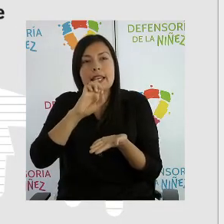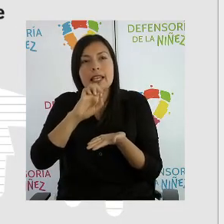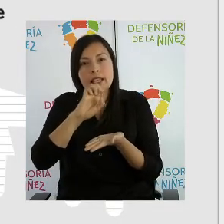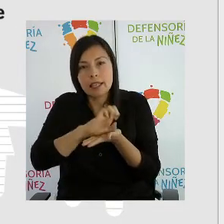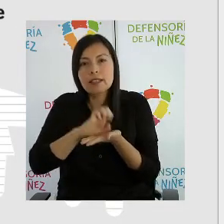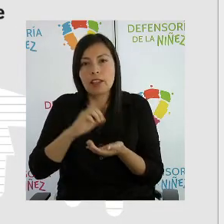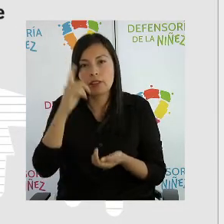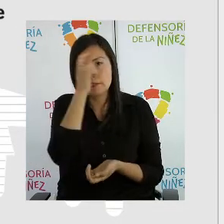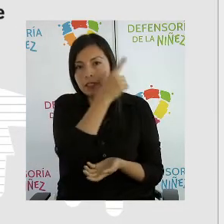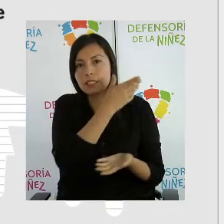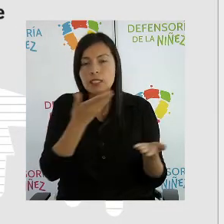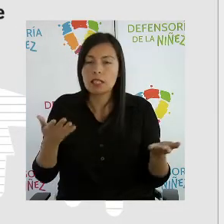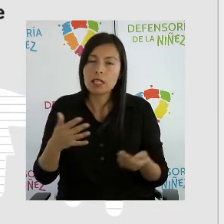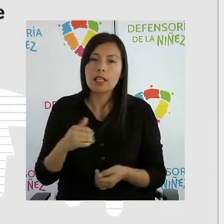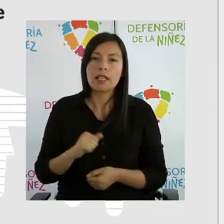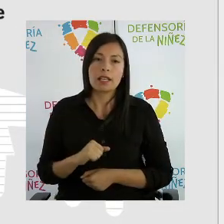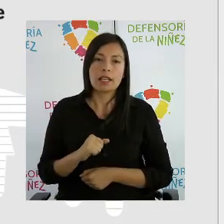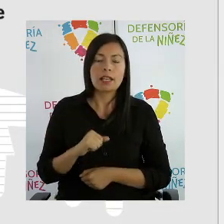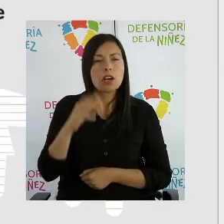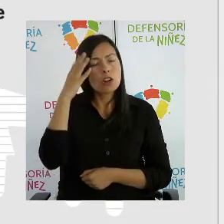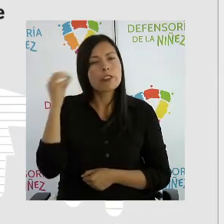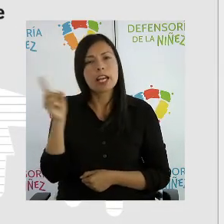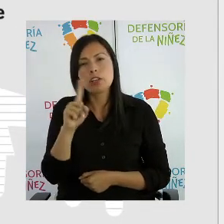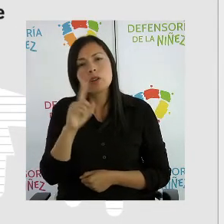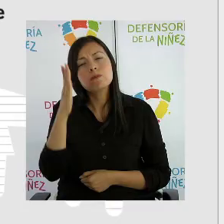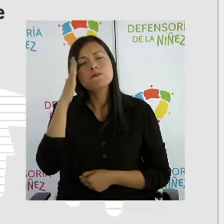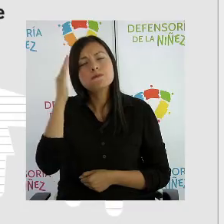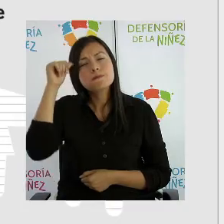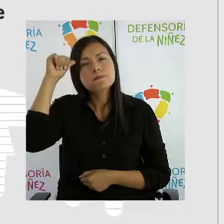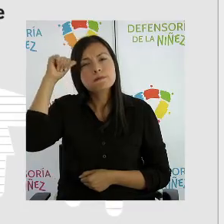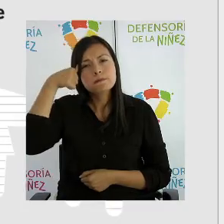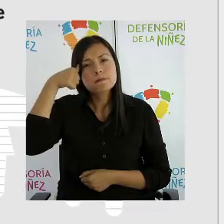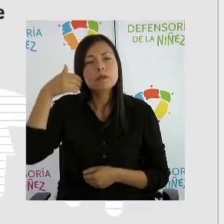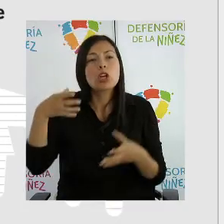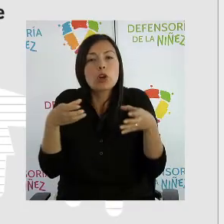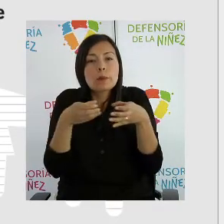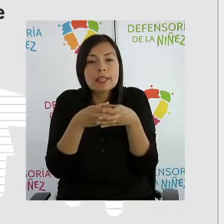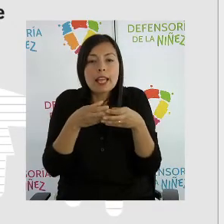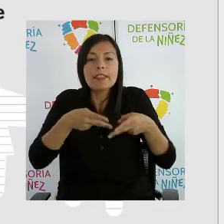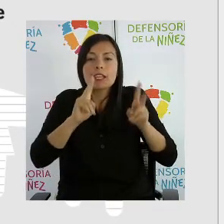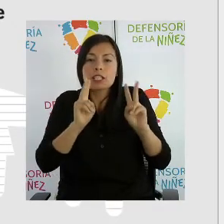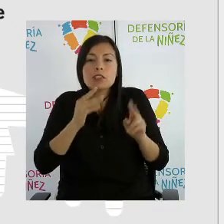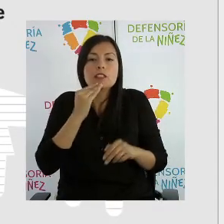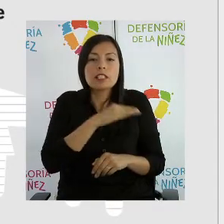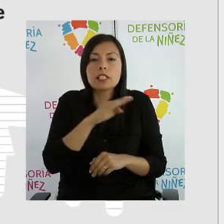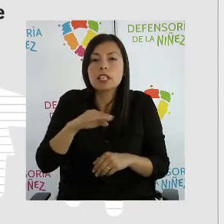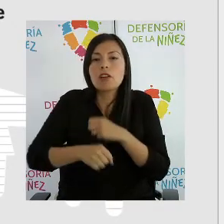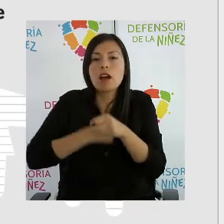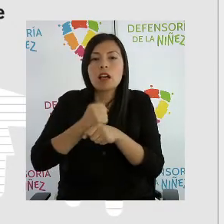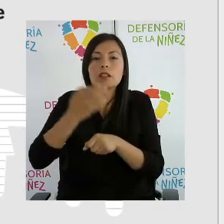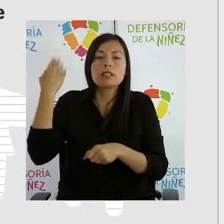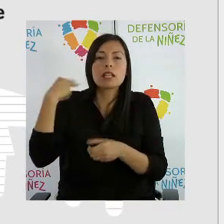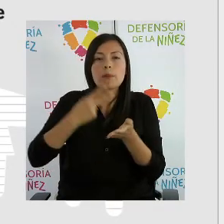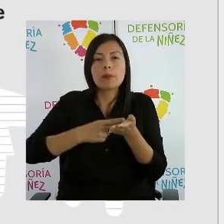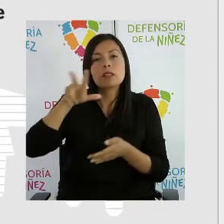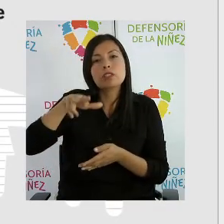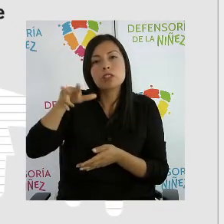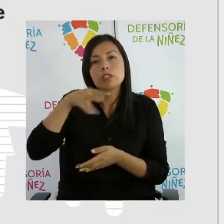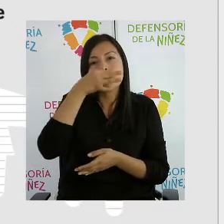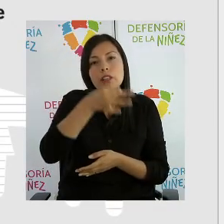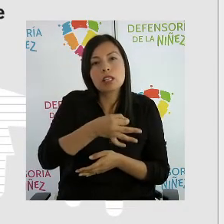y espero que nunca se nos olvide, que el Comité de los Derechos del Niño sostuvo en junio del año 2018 que el Estado chileno